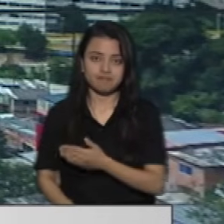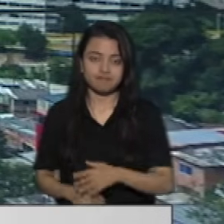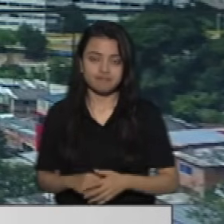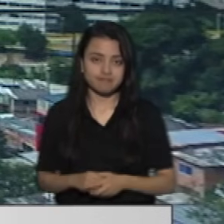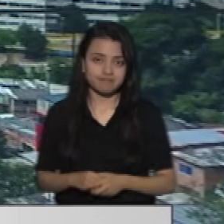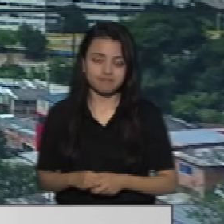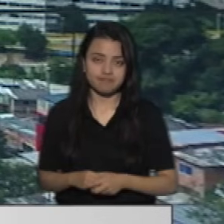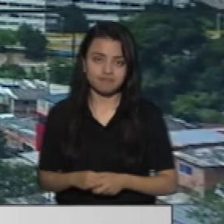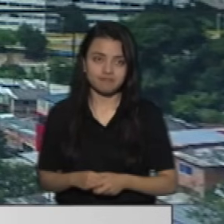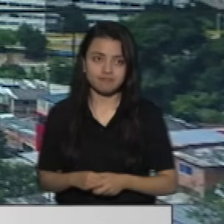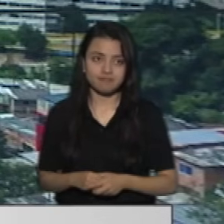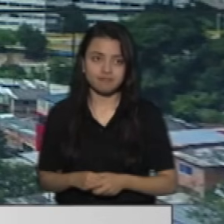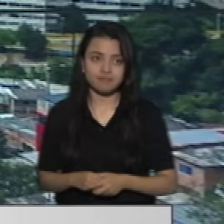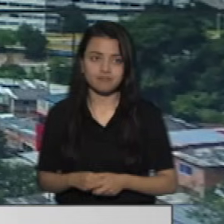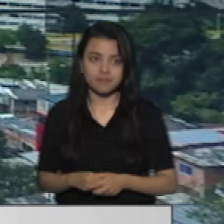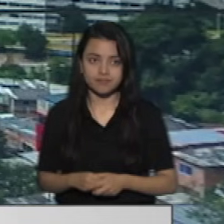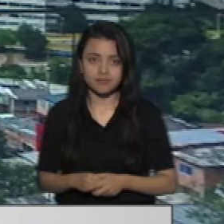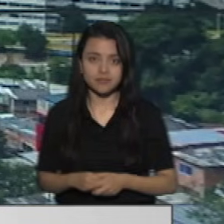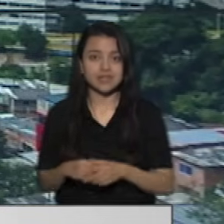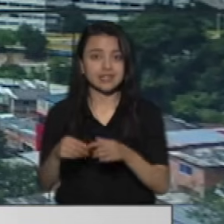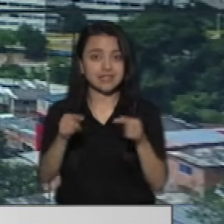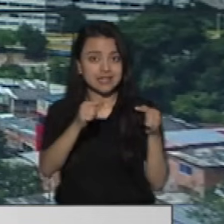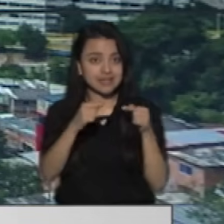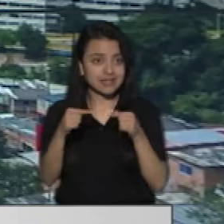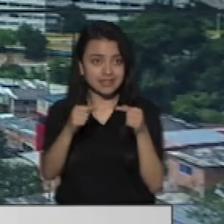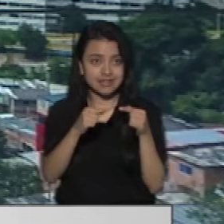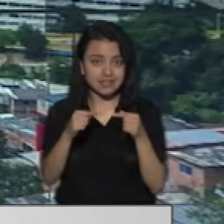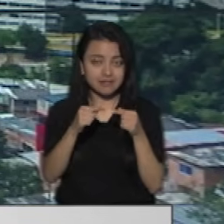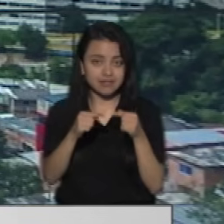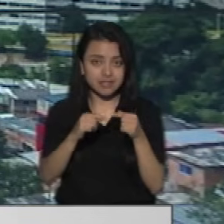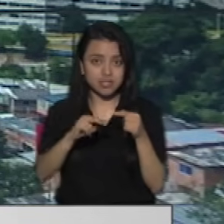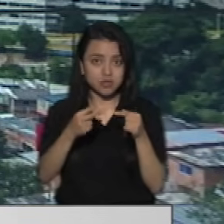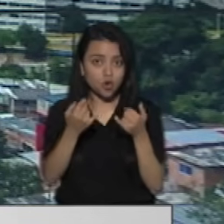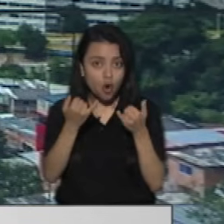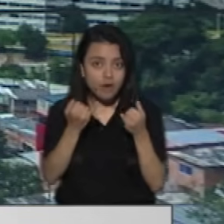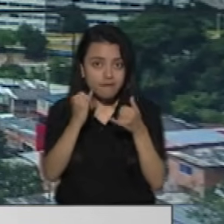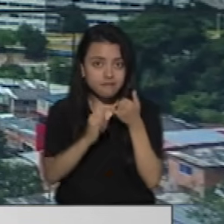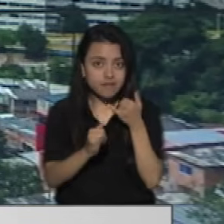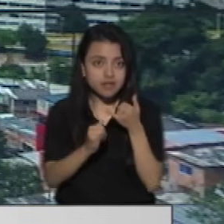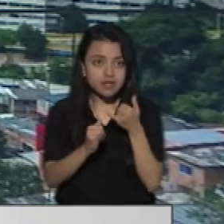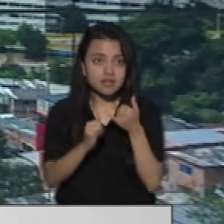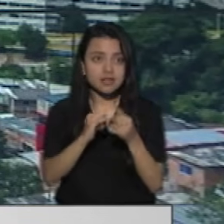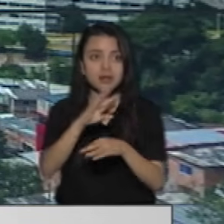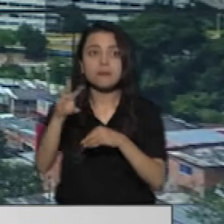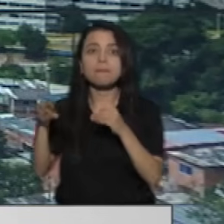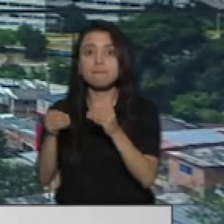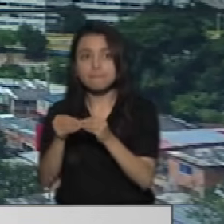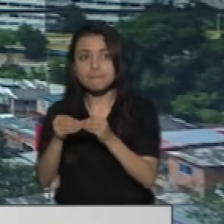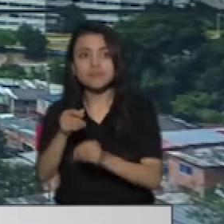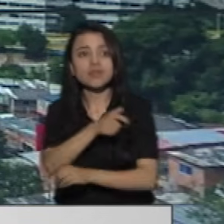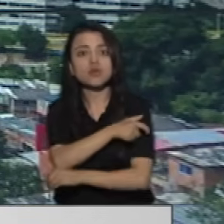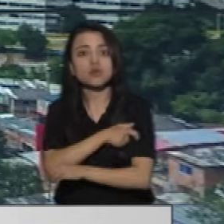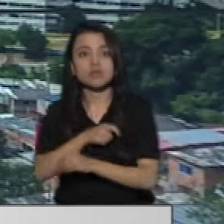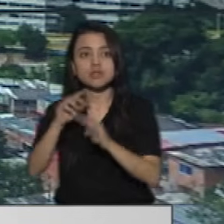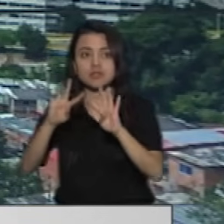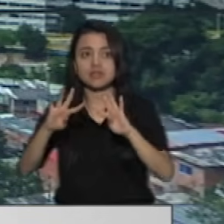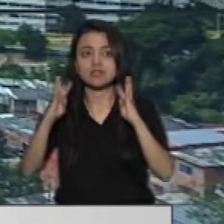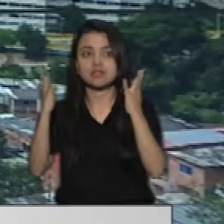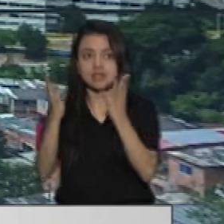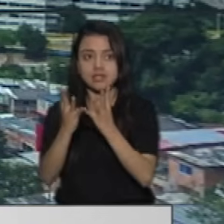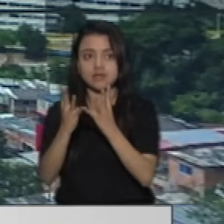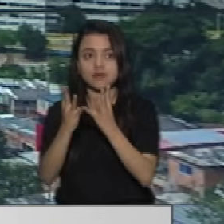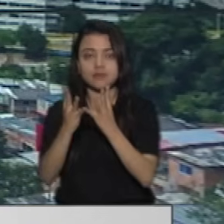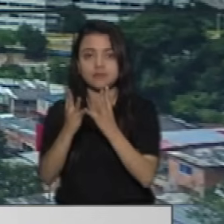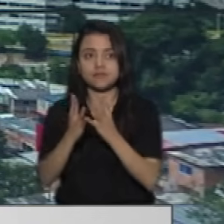le faltan entonces a este proyecto el debate, terminar el debate, el segundo debate en plenaria de Cámara, seguir a la Comisión de Senado y después a plenaria de